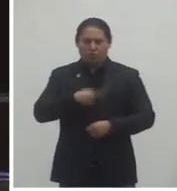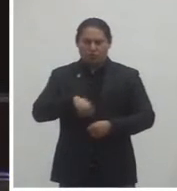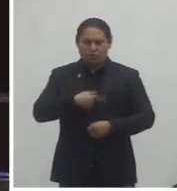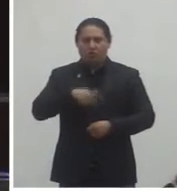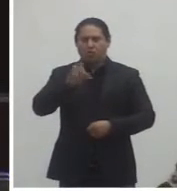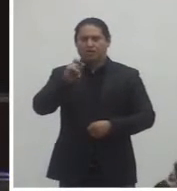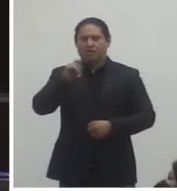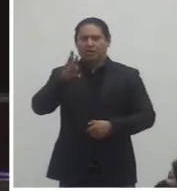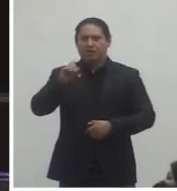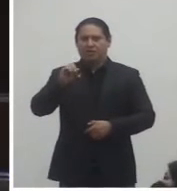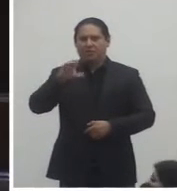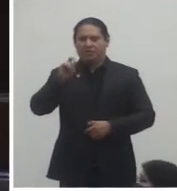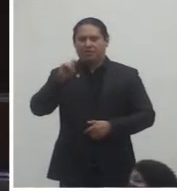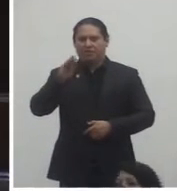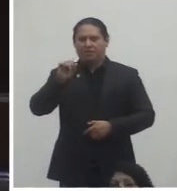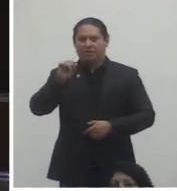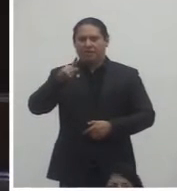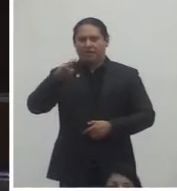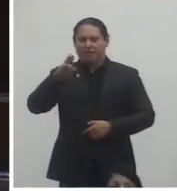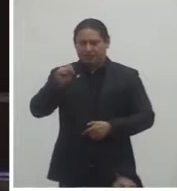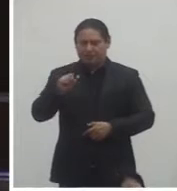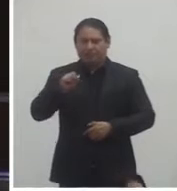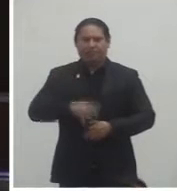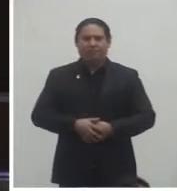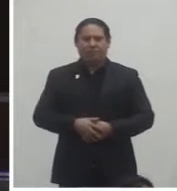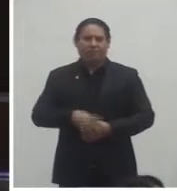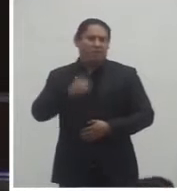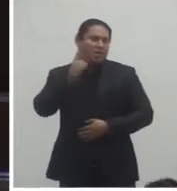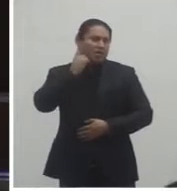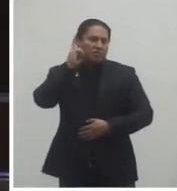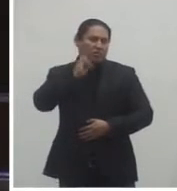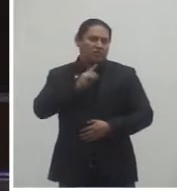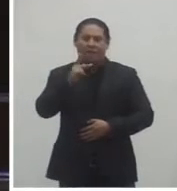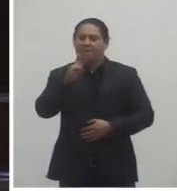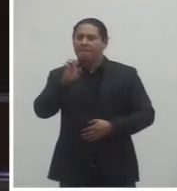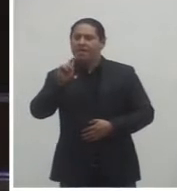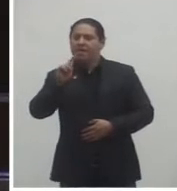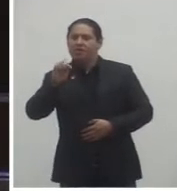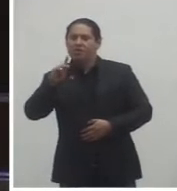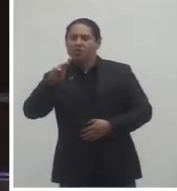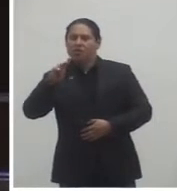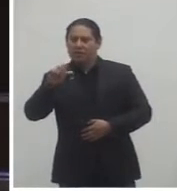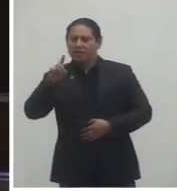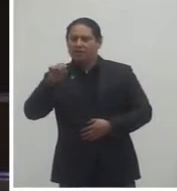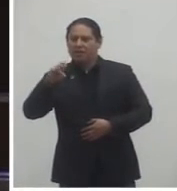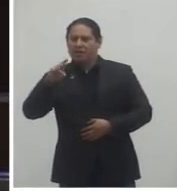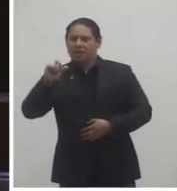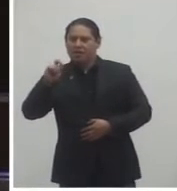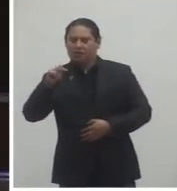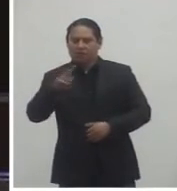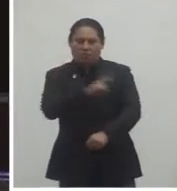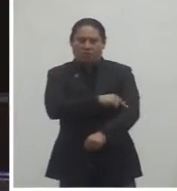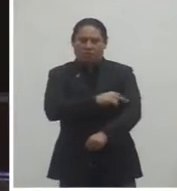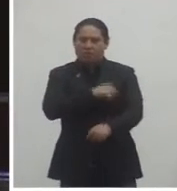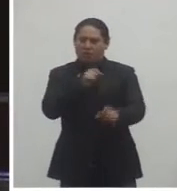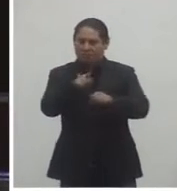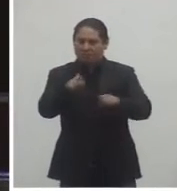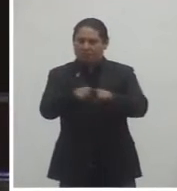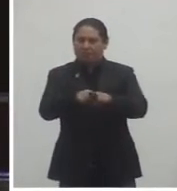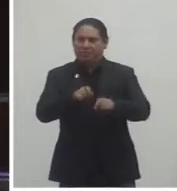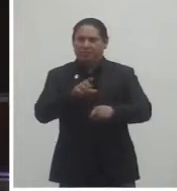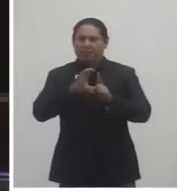Rosario Castellanos de este Congreso, y la diputada Petrona de la Cruz como vocal de la citada